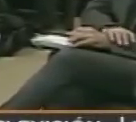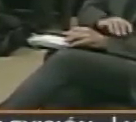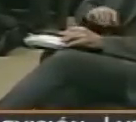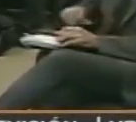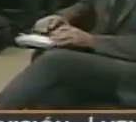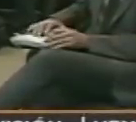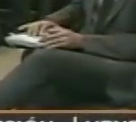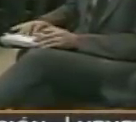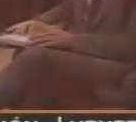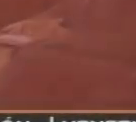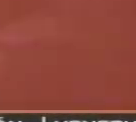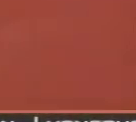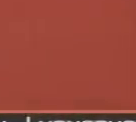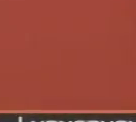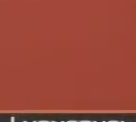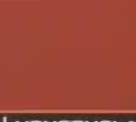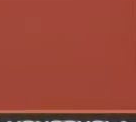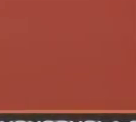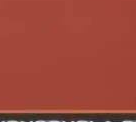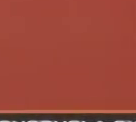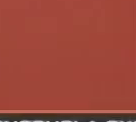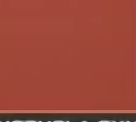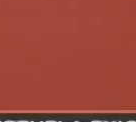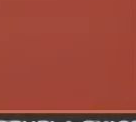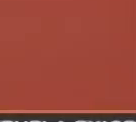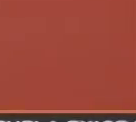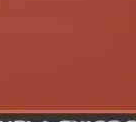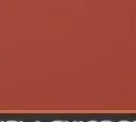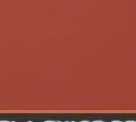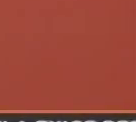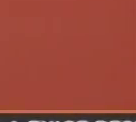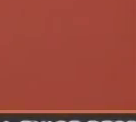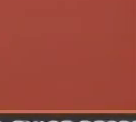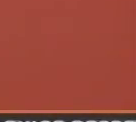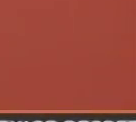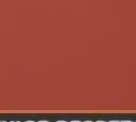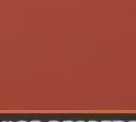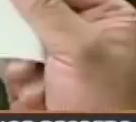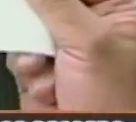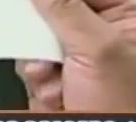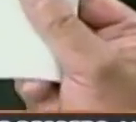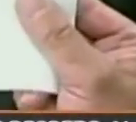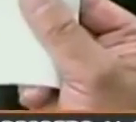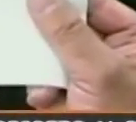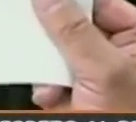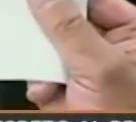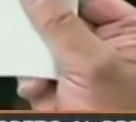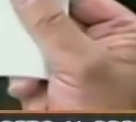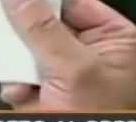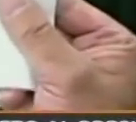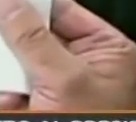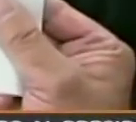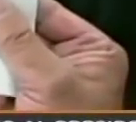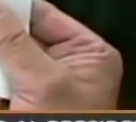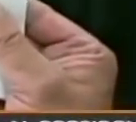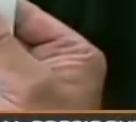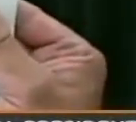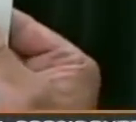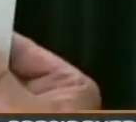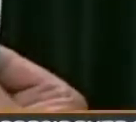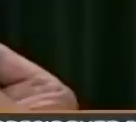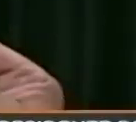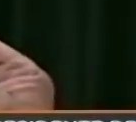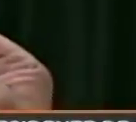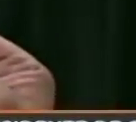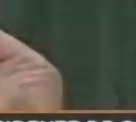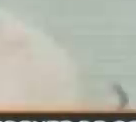Este traidor va a tener bastante tiempo en la cárcel para